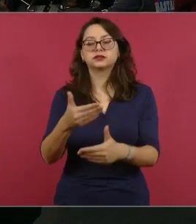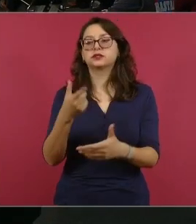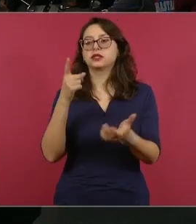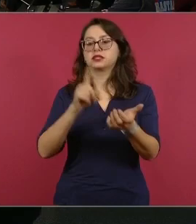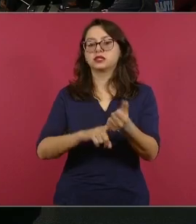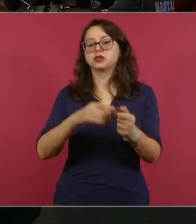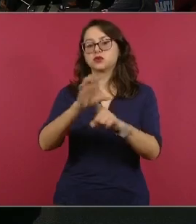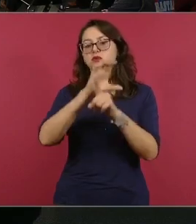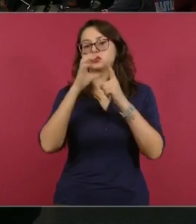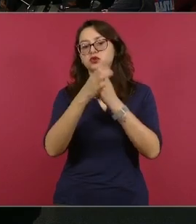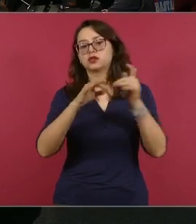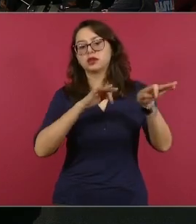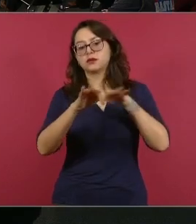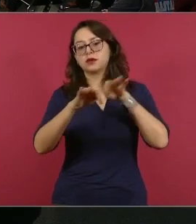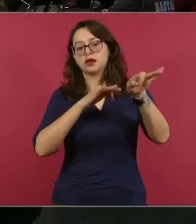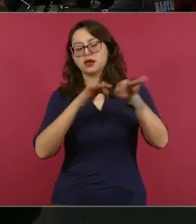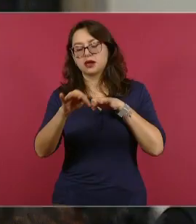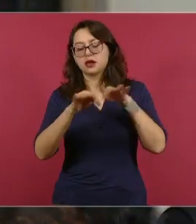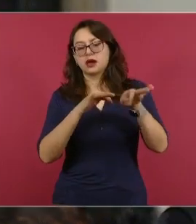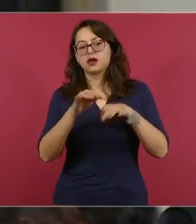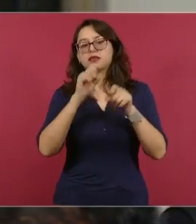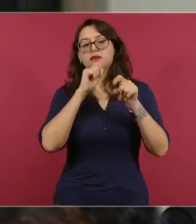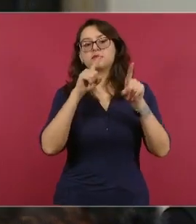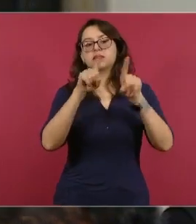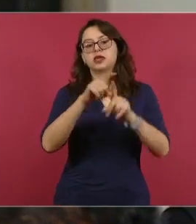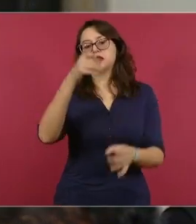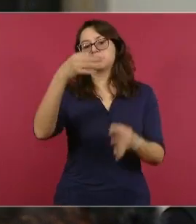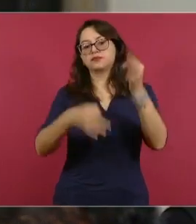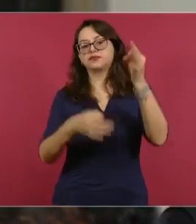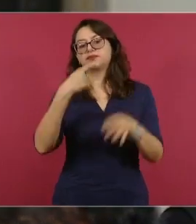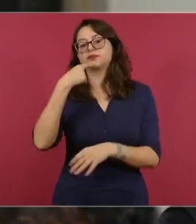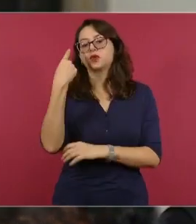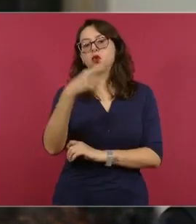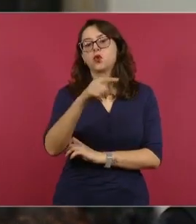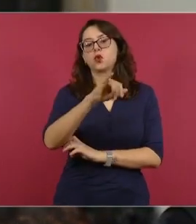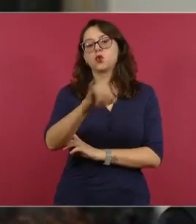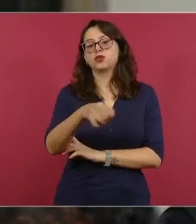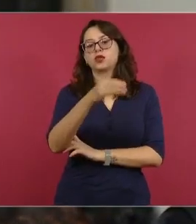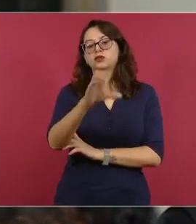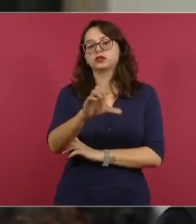Laboral 61 de Conciliación y Arbitraje bajo el número